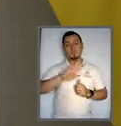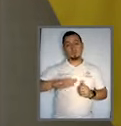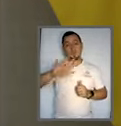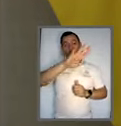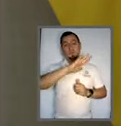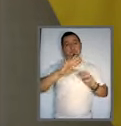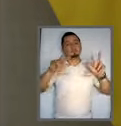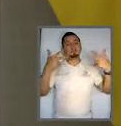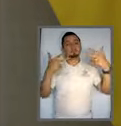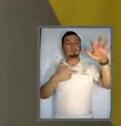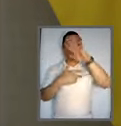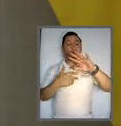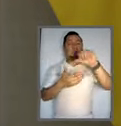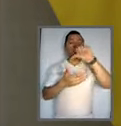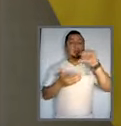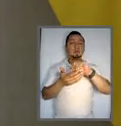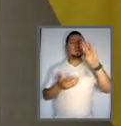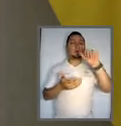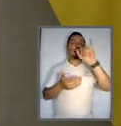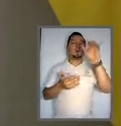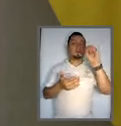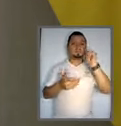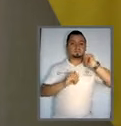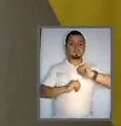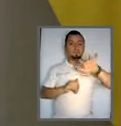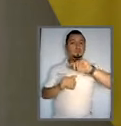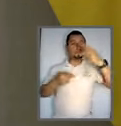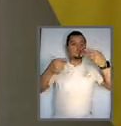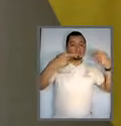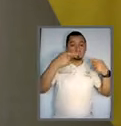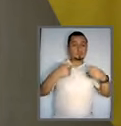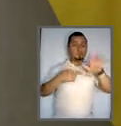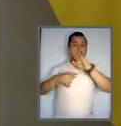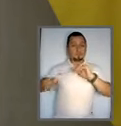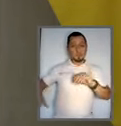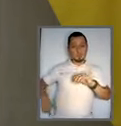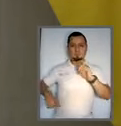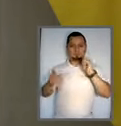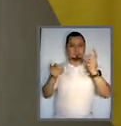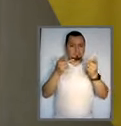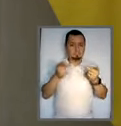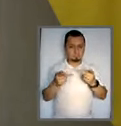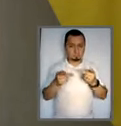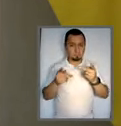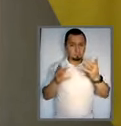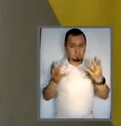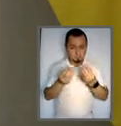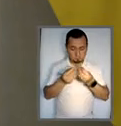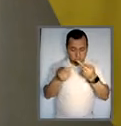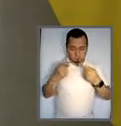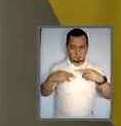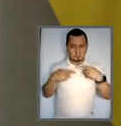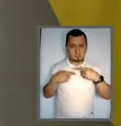región centro, bajío, occidente. En general hay un consenso en la región